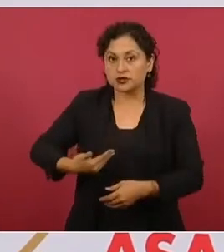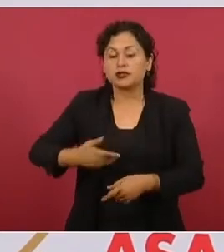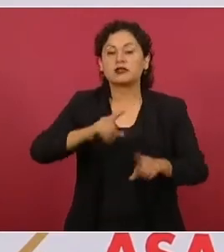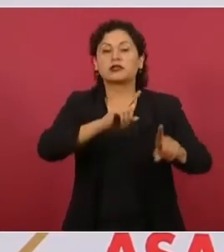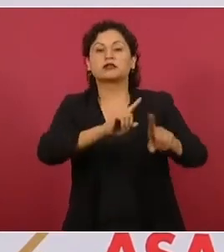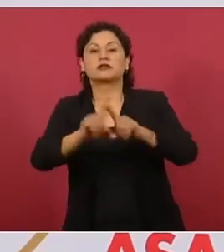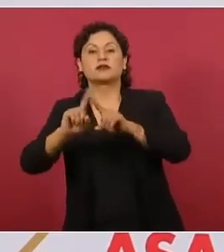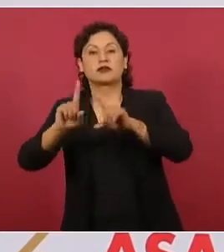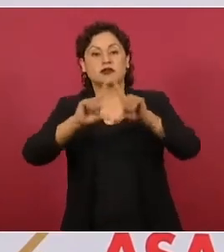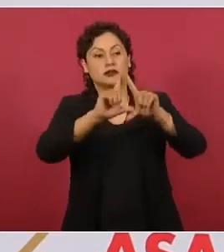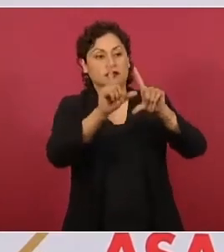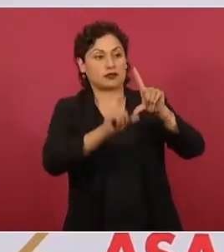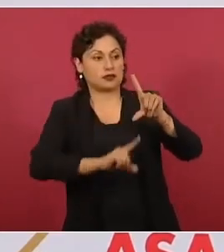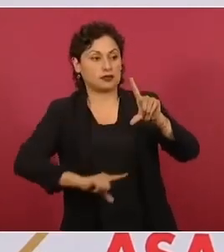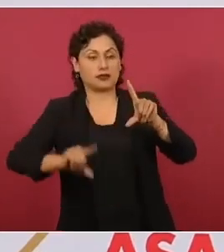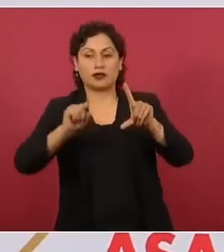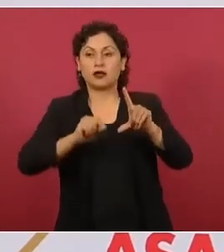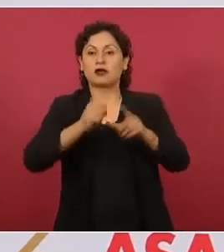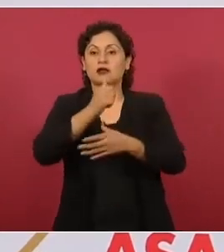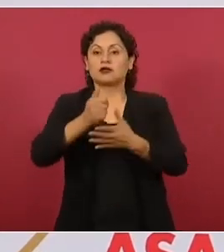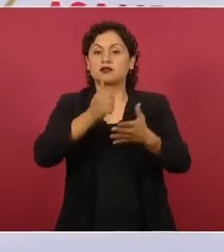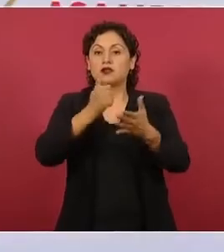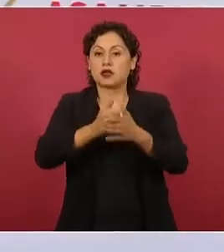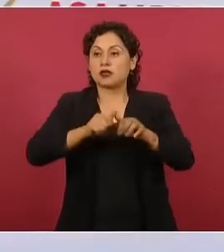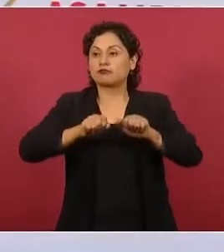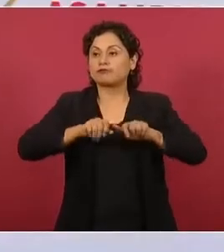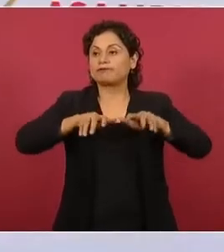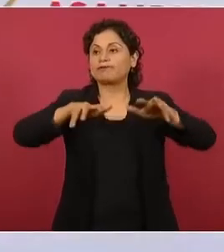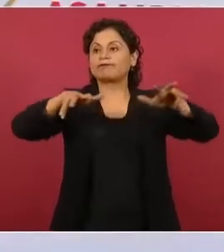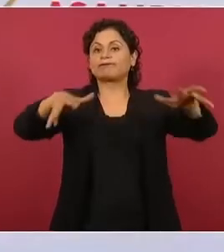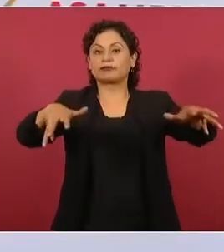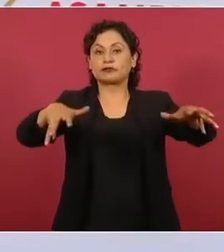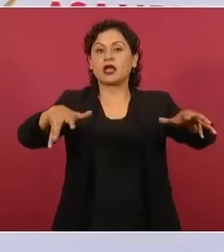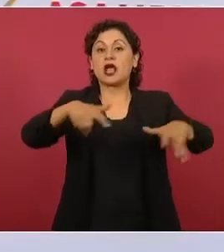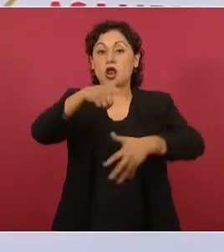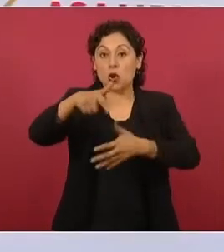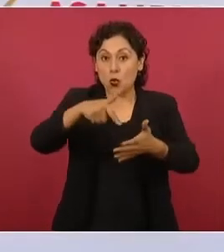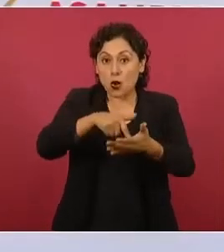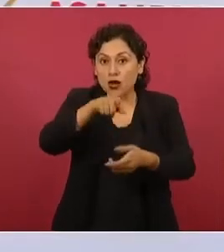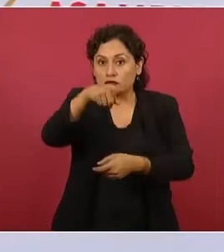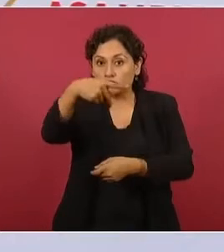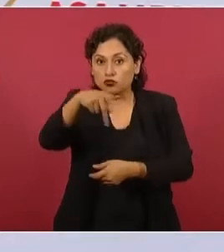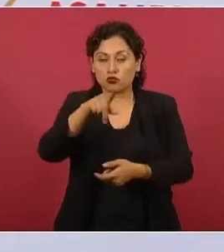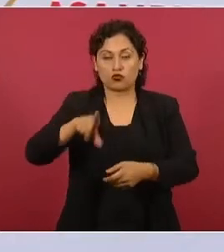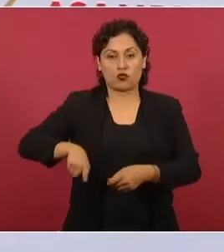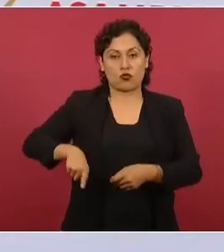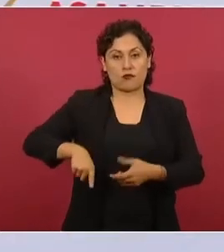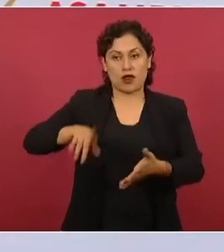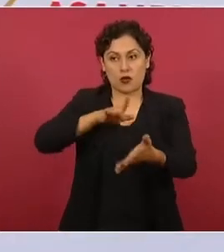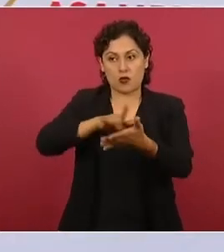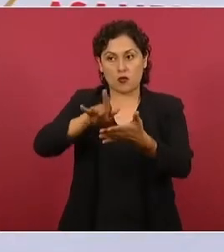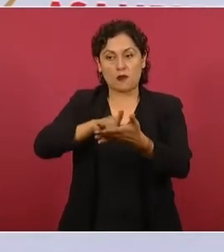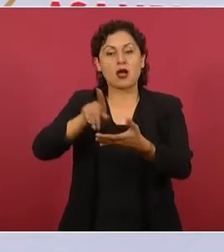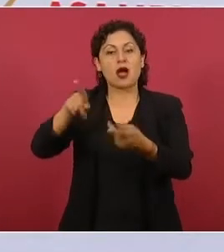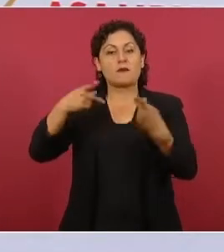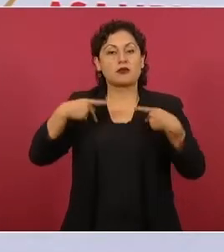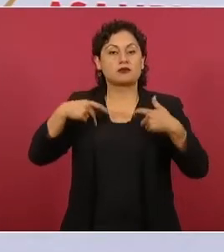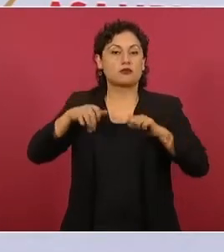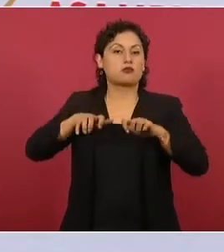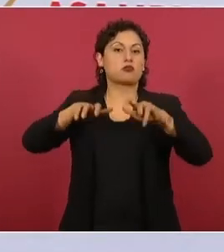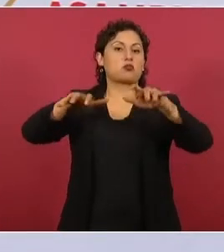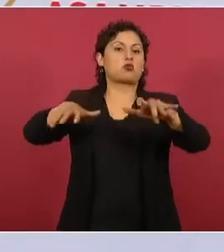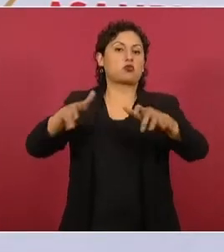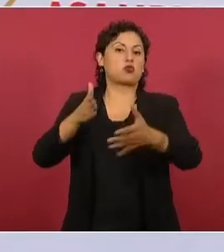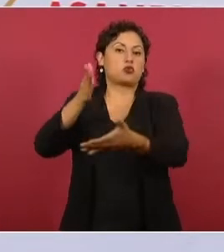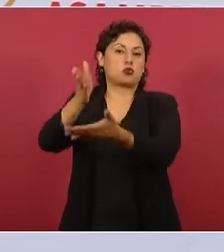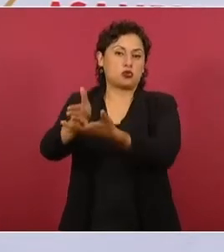regional impulsadas por su gobierno. Entendemos que el Estado mexicano no permitirá que la